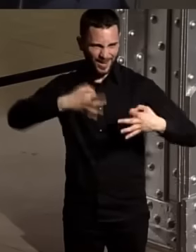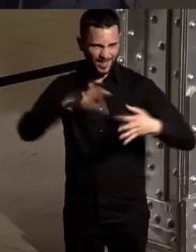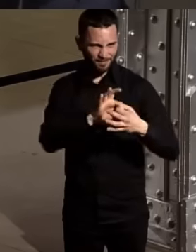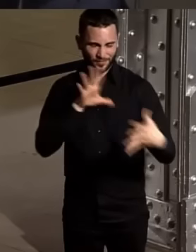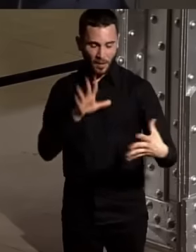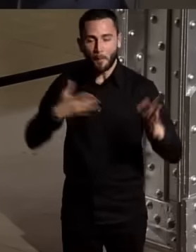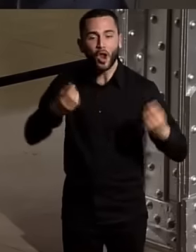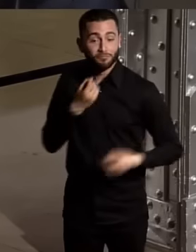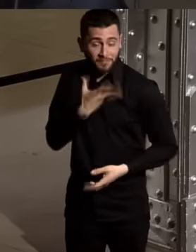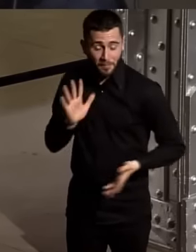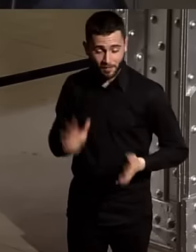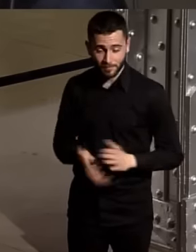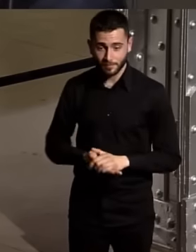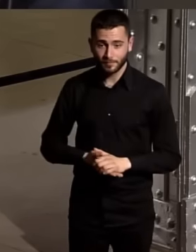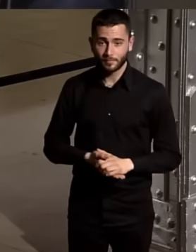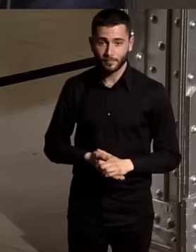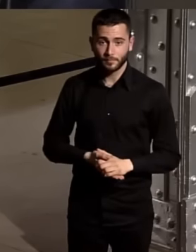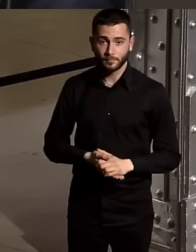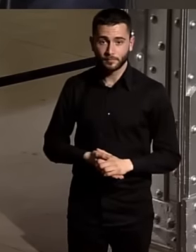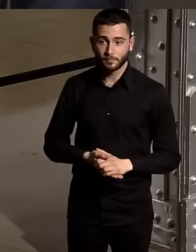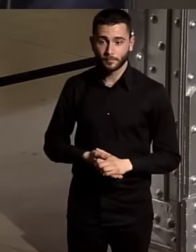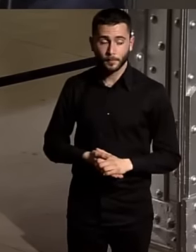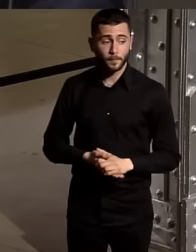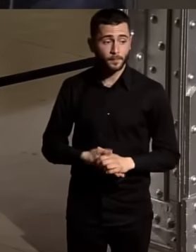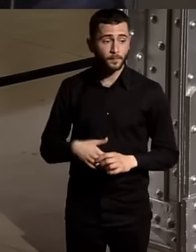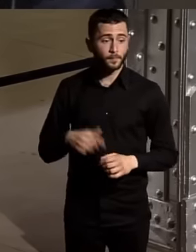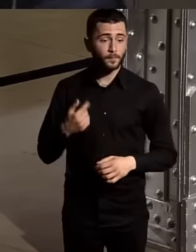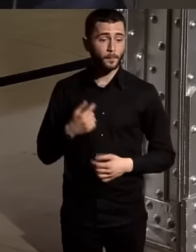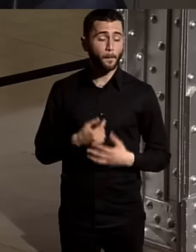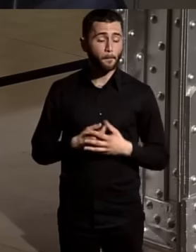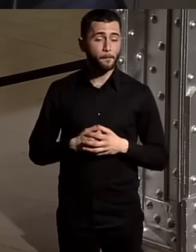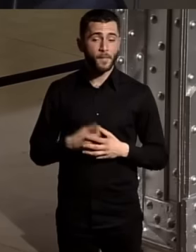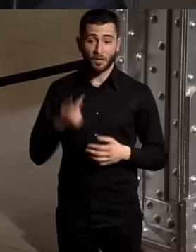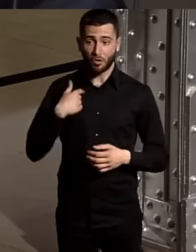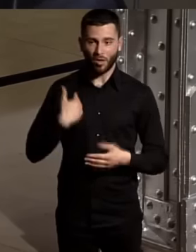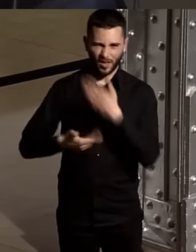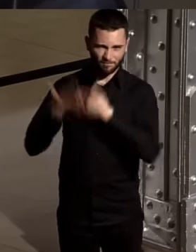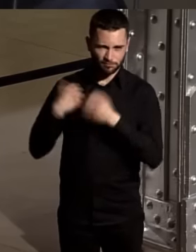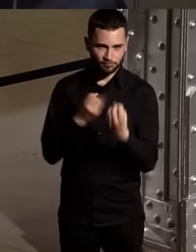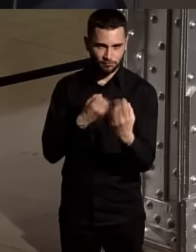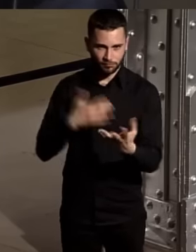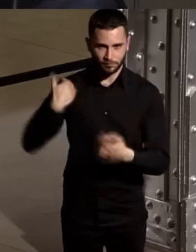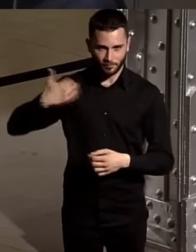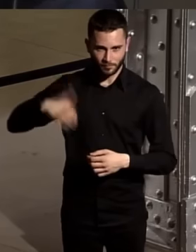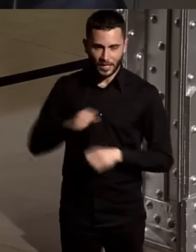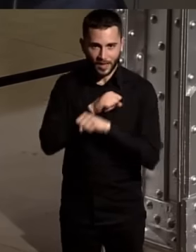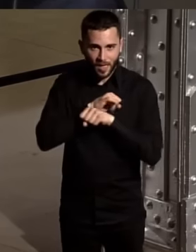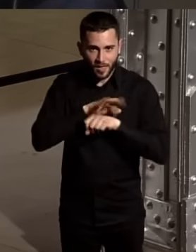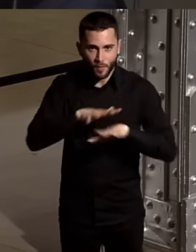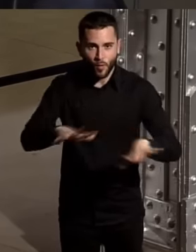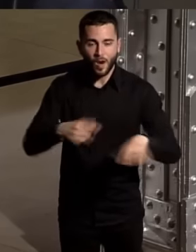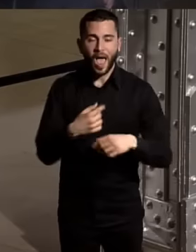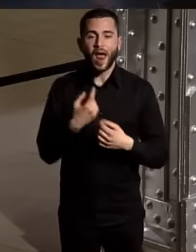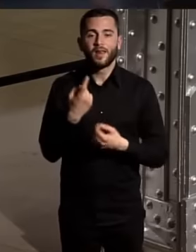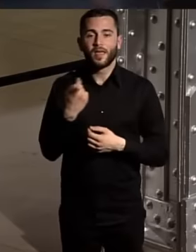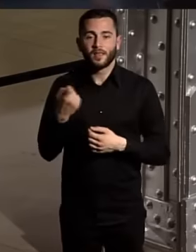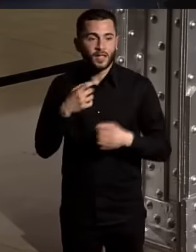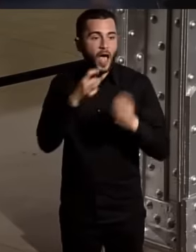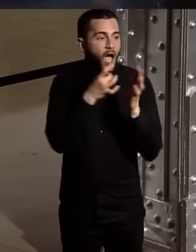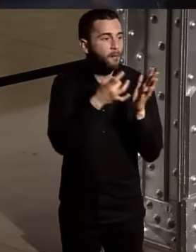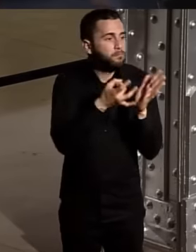eh yo un poco pues en función de lo que ya habéis contado de que para divulgar se necesita pues